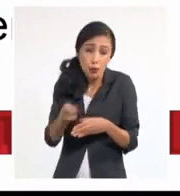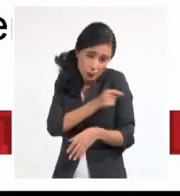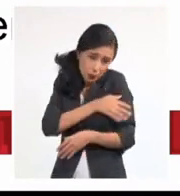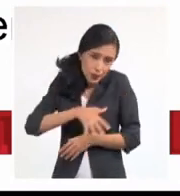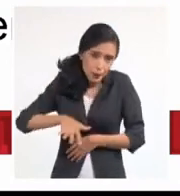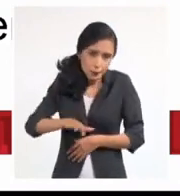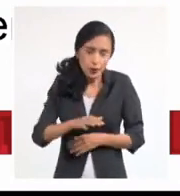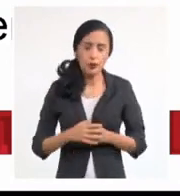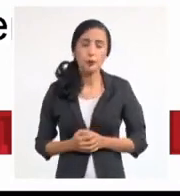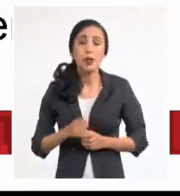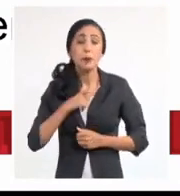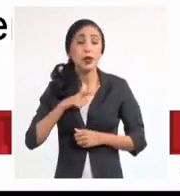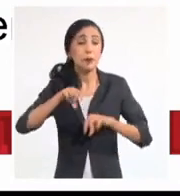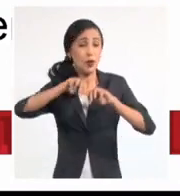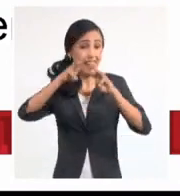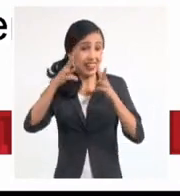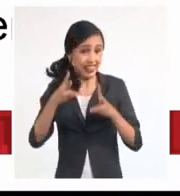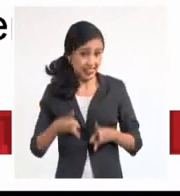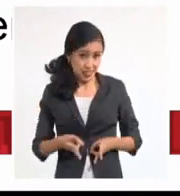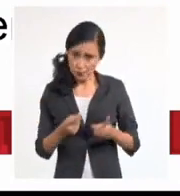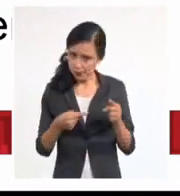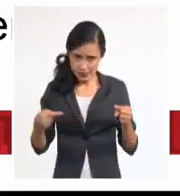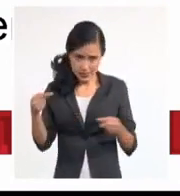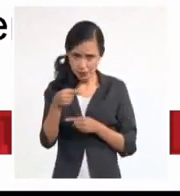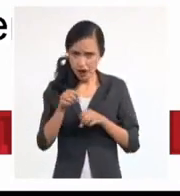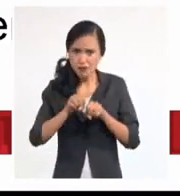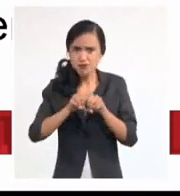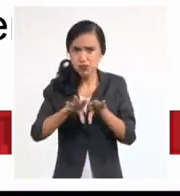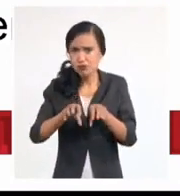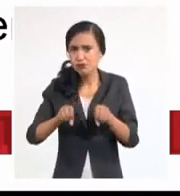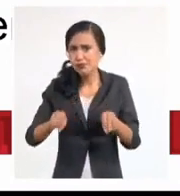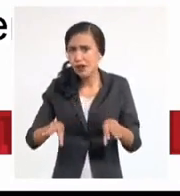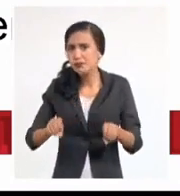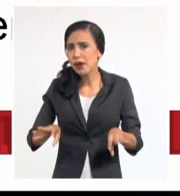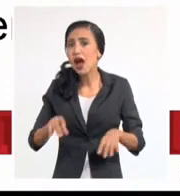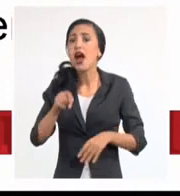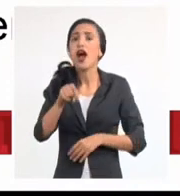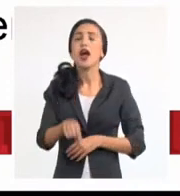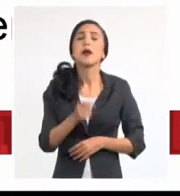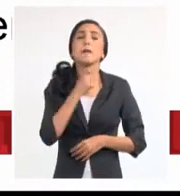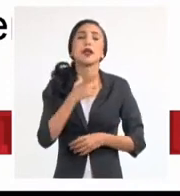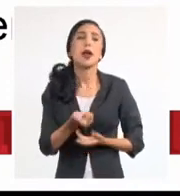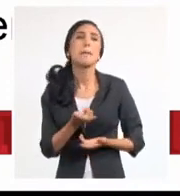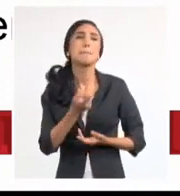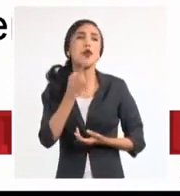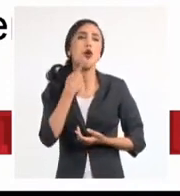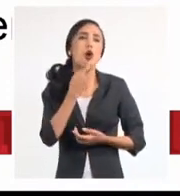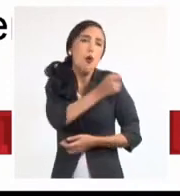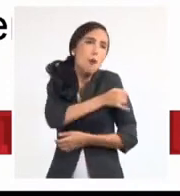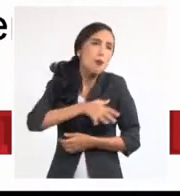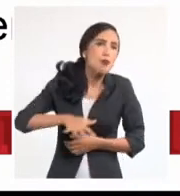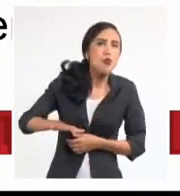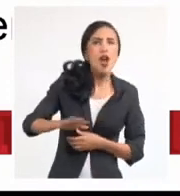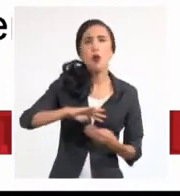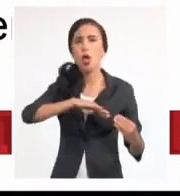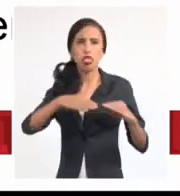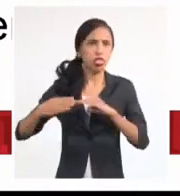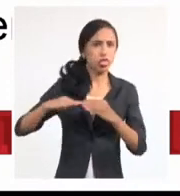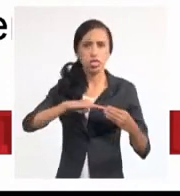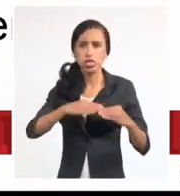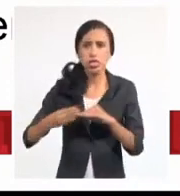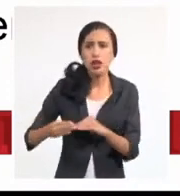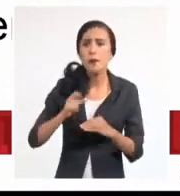centrados en las redes sociales, fundamentalmente, estimulan la confrontación pública con nuestro Estado